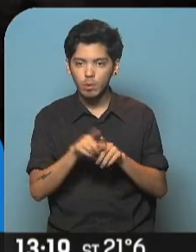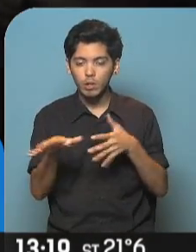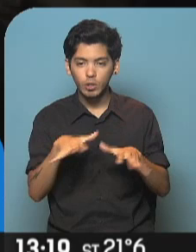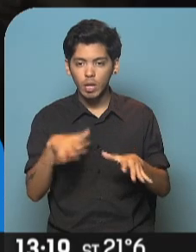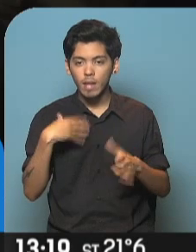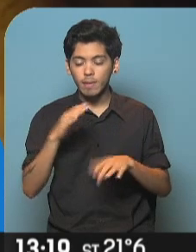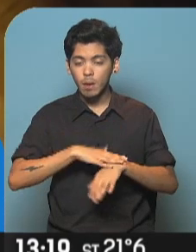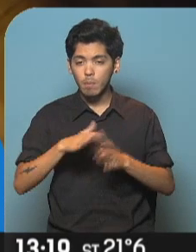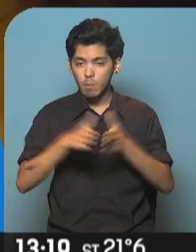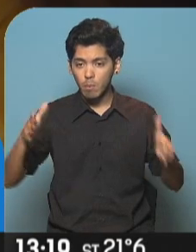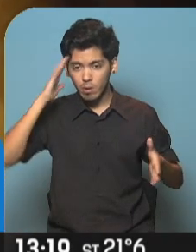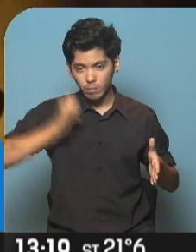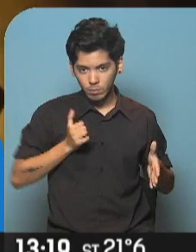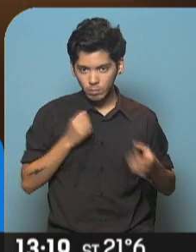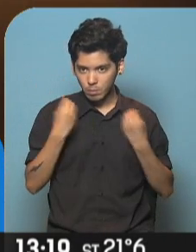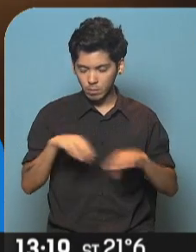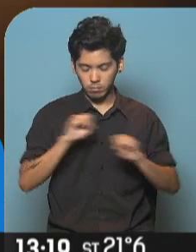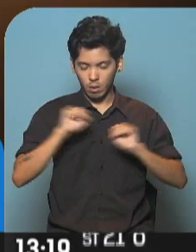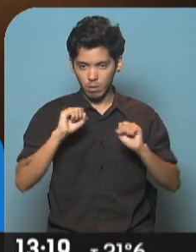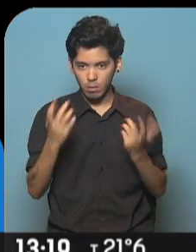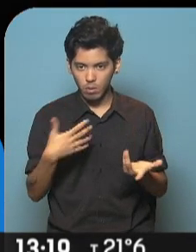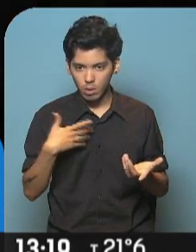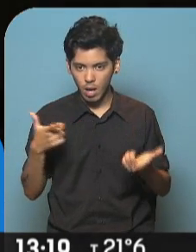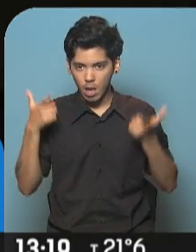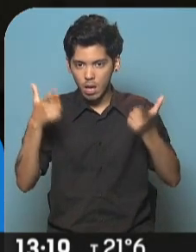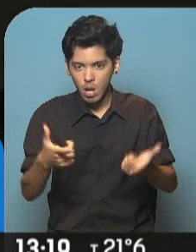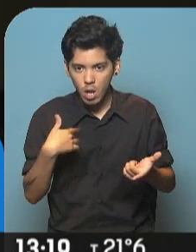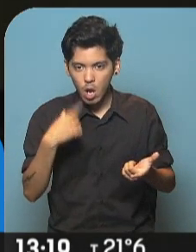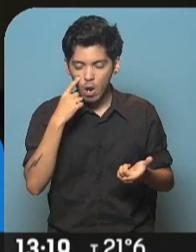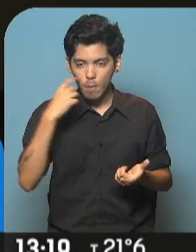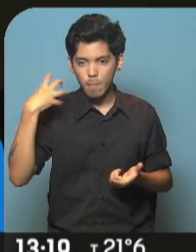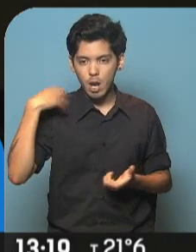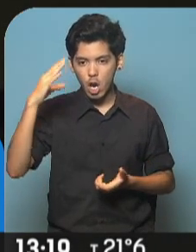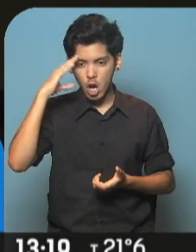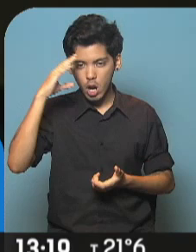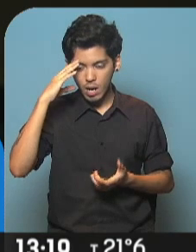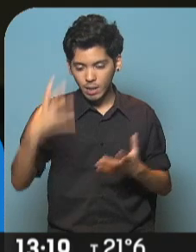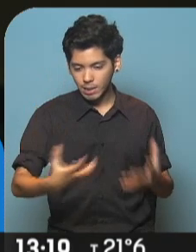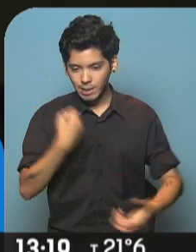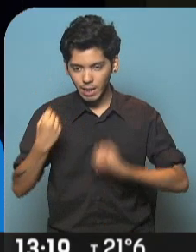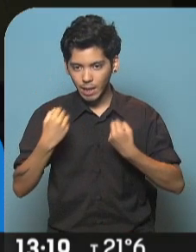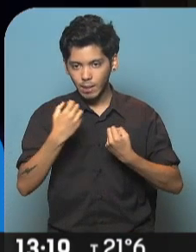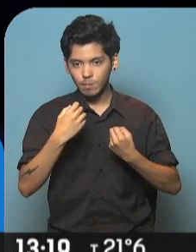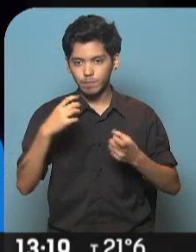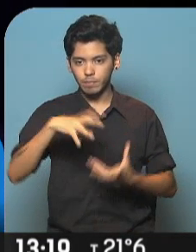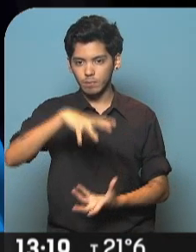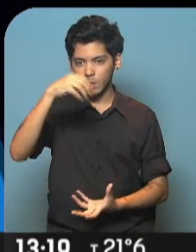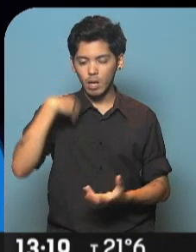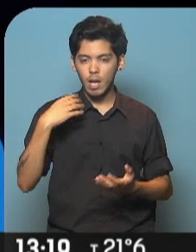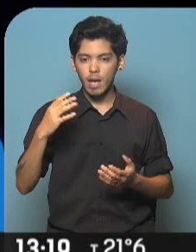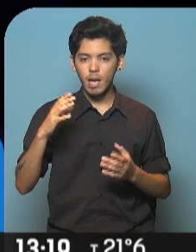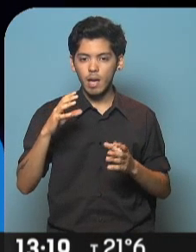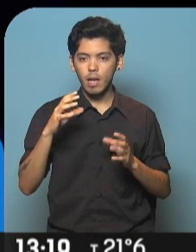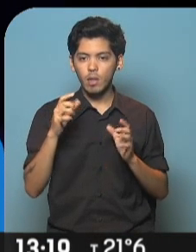ataque, arranca como disparatada, ¿no? Un ataque guerrillero a un coronel, secuestran los enanos de jardín. Bueno, a partir de esto que sale mal el recurso